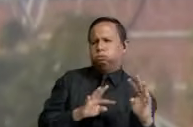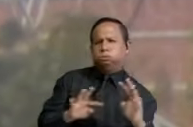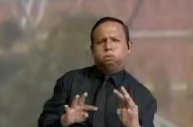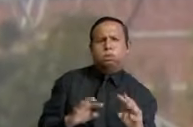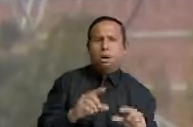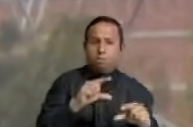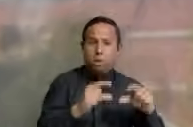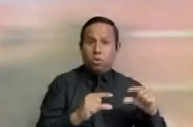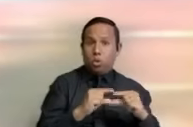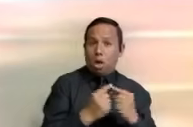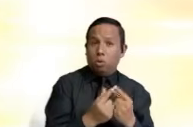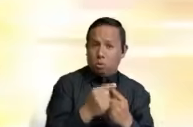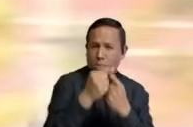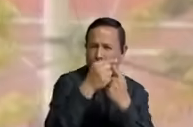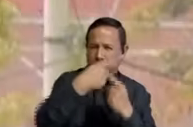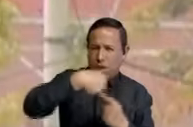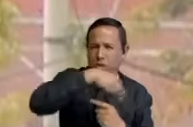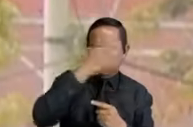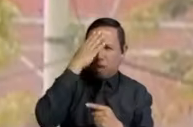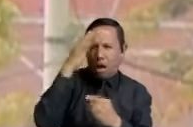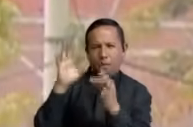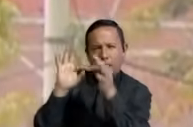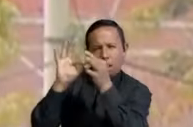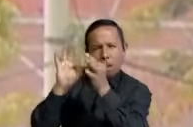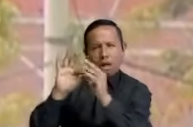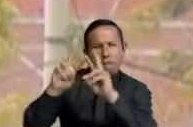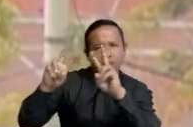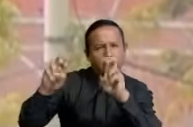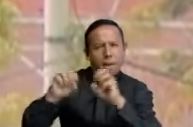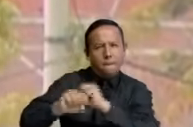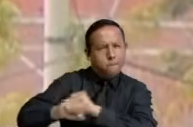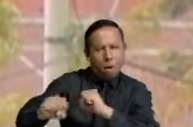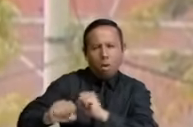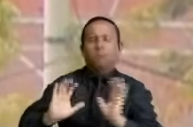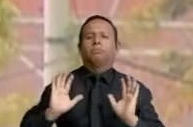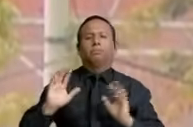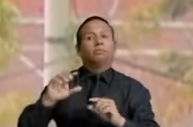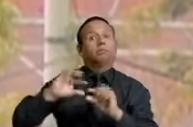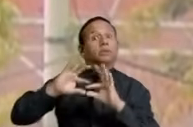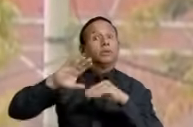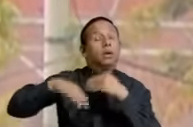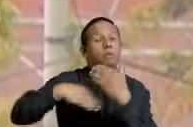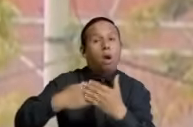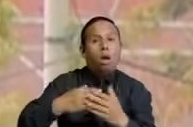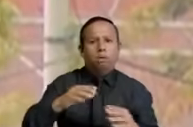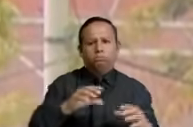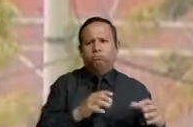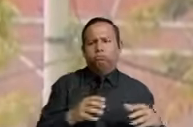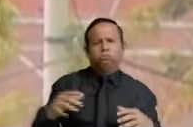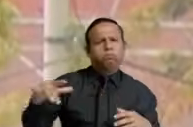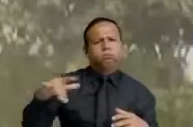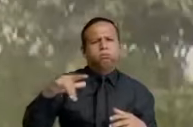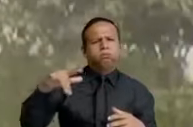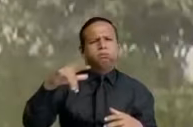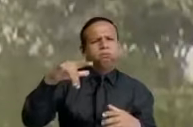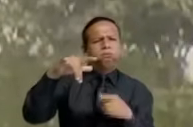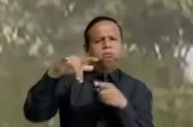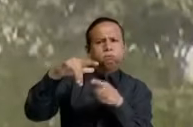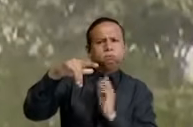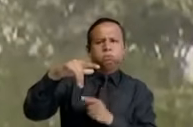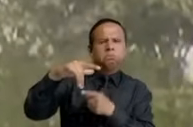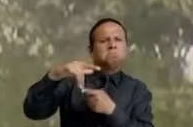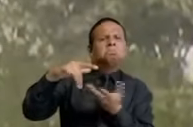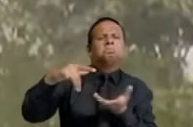de explosivos luego de que las unidades lograron acercarse hasta el objeto Volador no tripulado